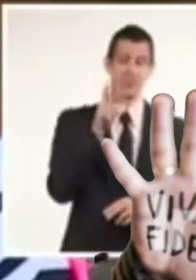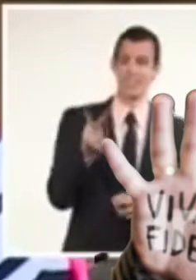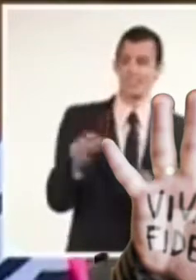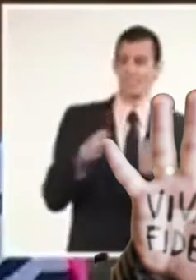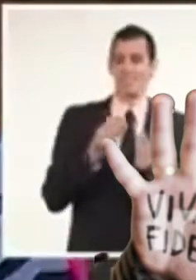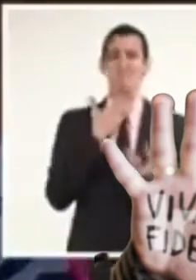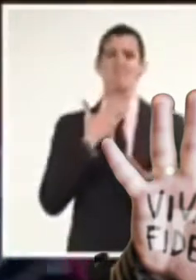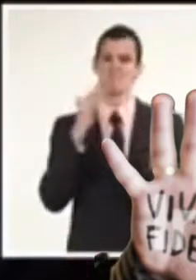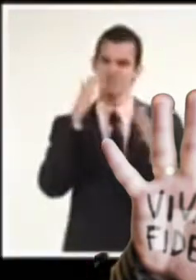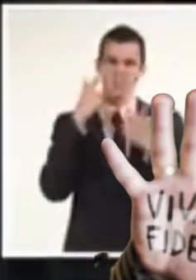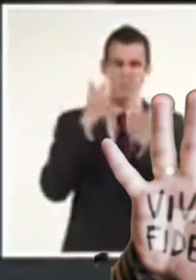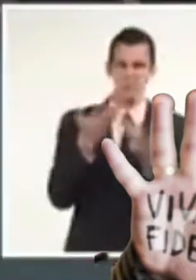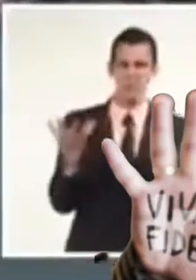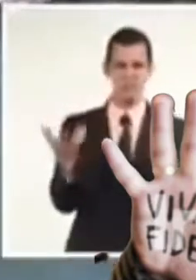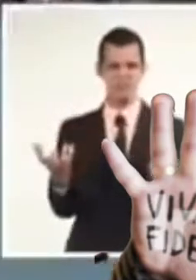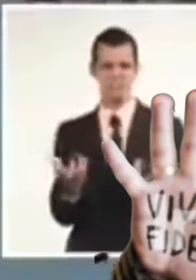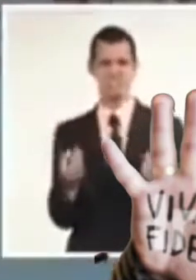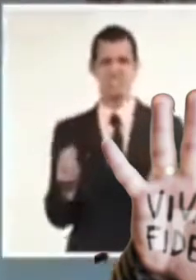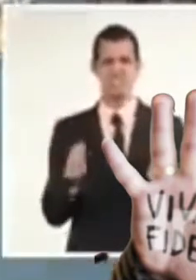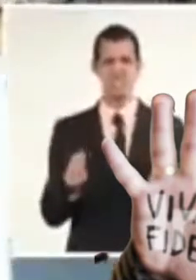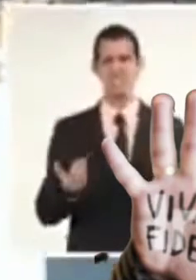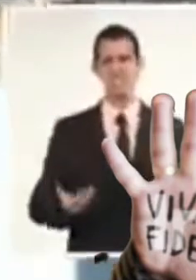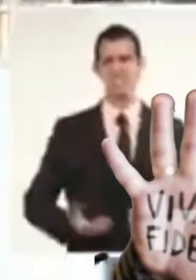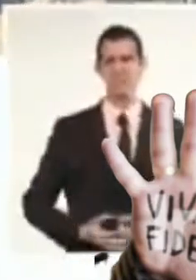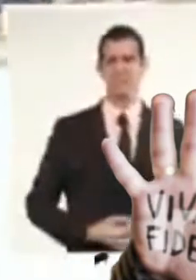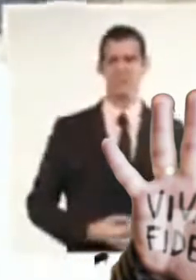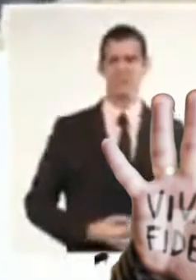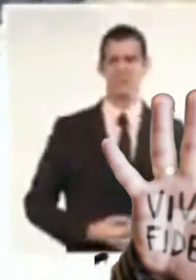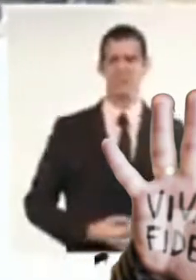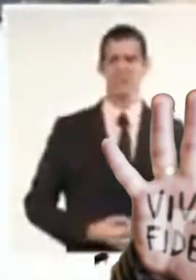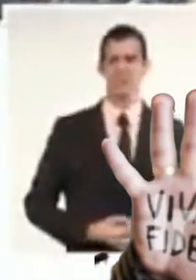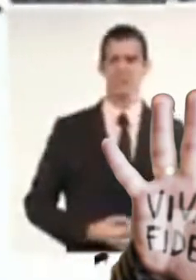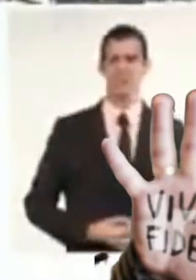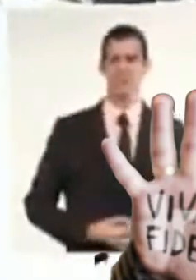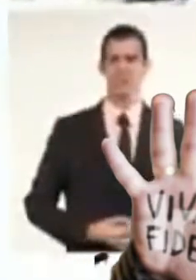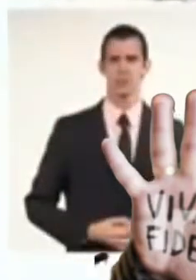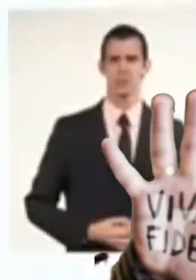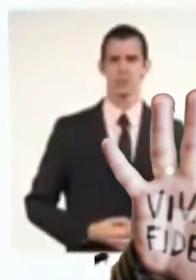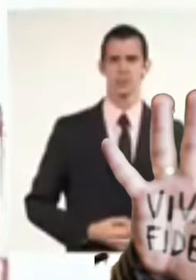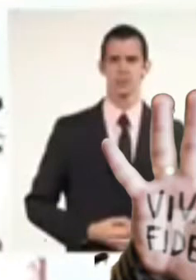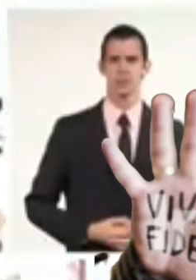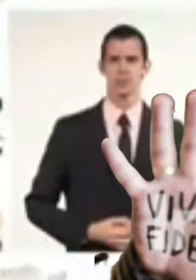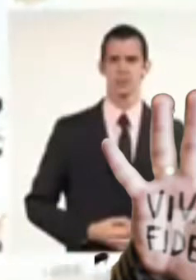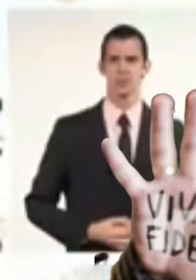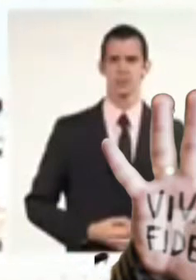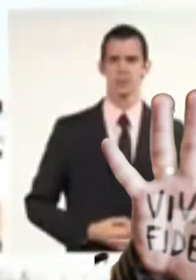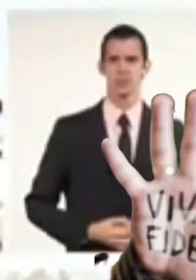de esta manera.